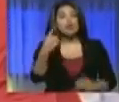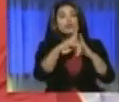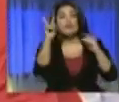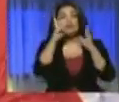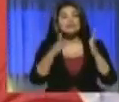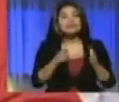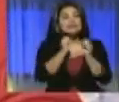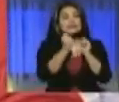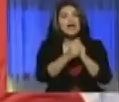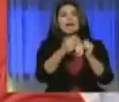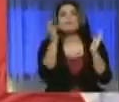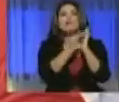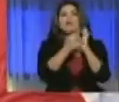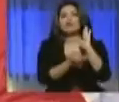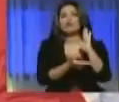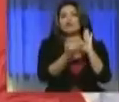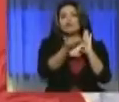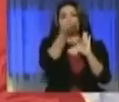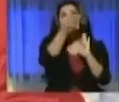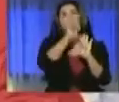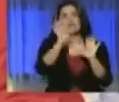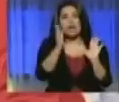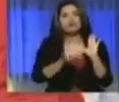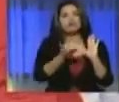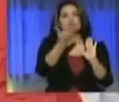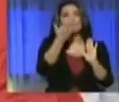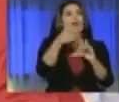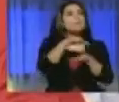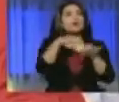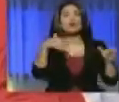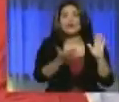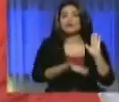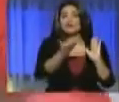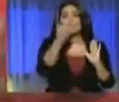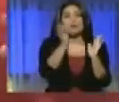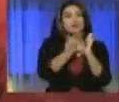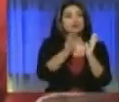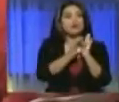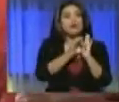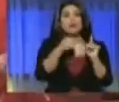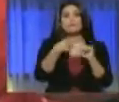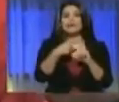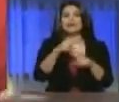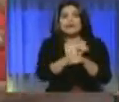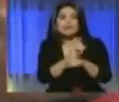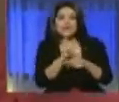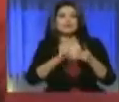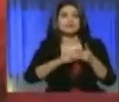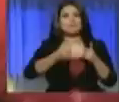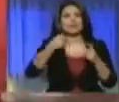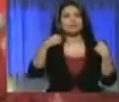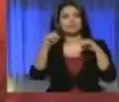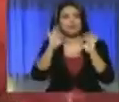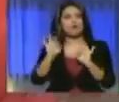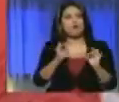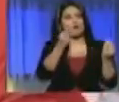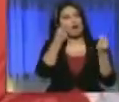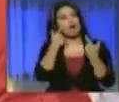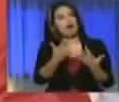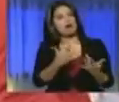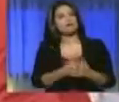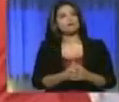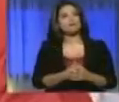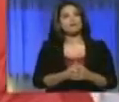tenemos casi un 80% de nuestros atletas que subieron sus marcas, la mejoraron. Cuando vemos celebraciones que no son medallas, significa que mejoraste tus tiempos y tus